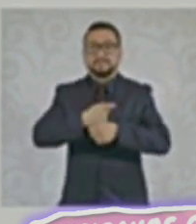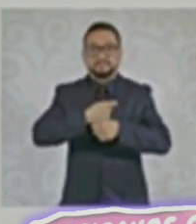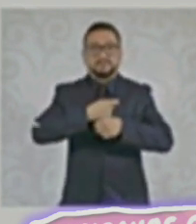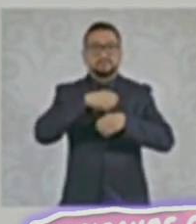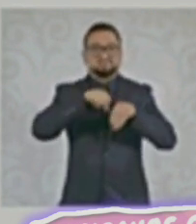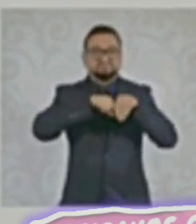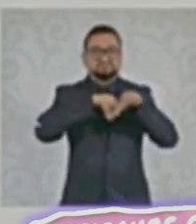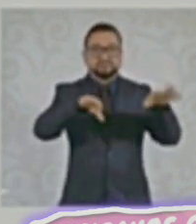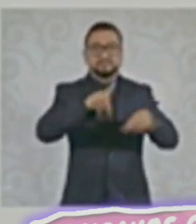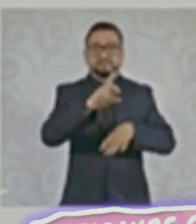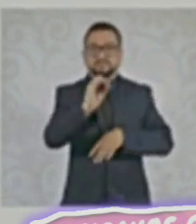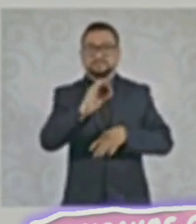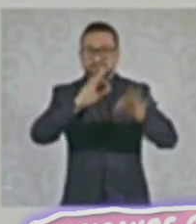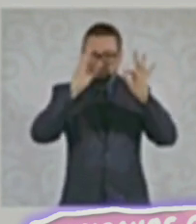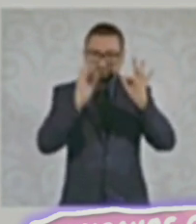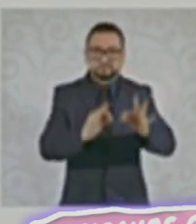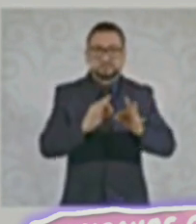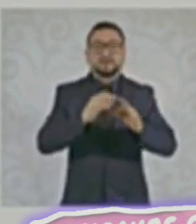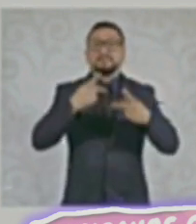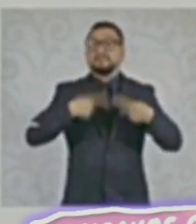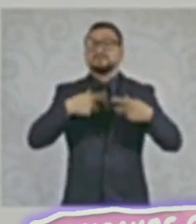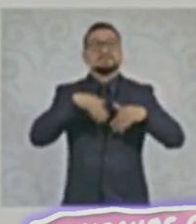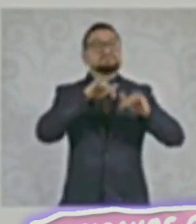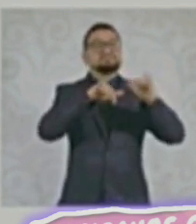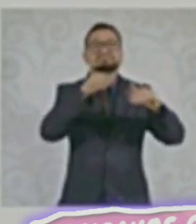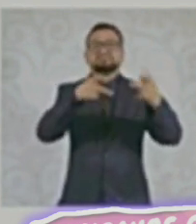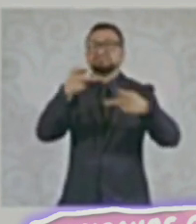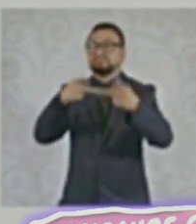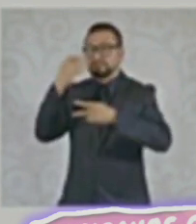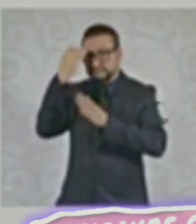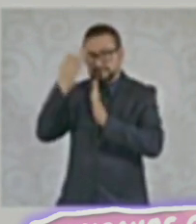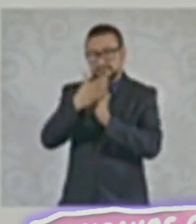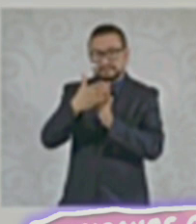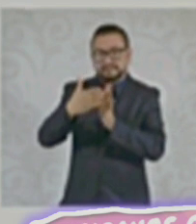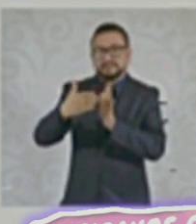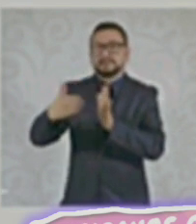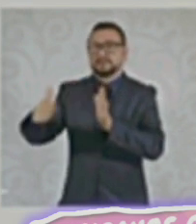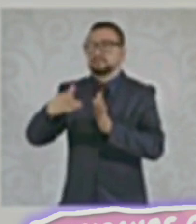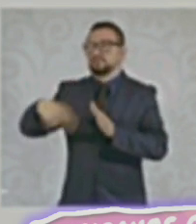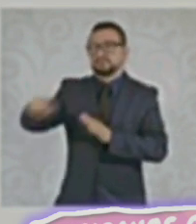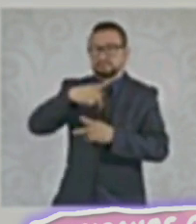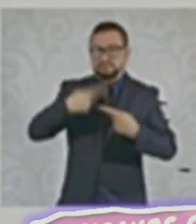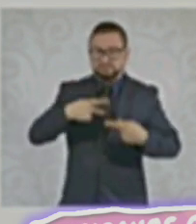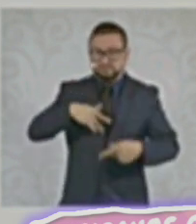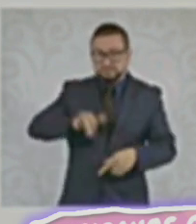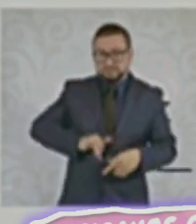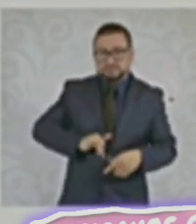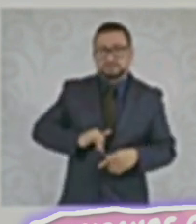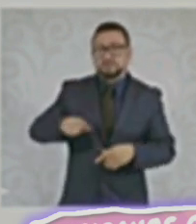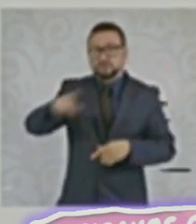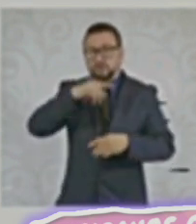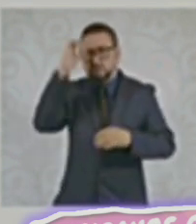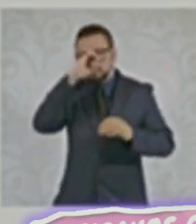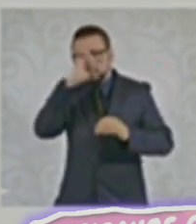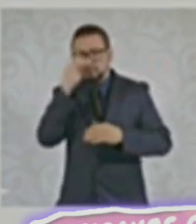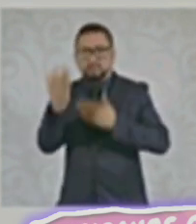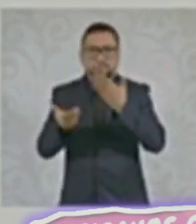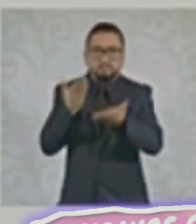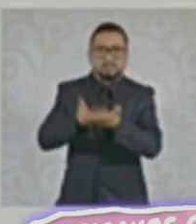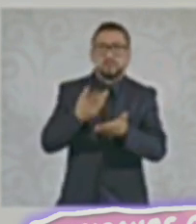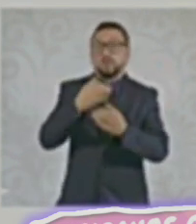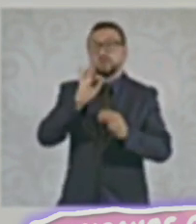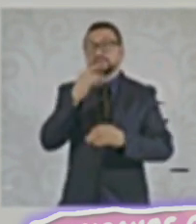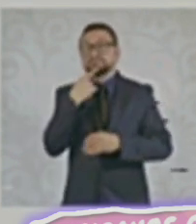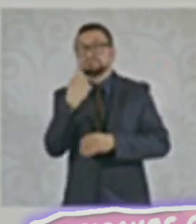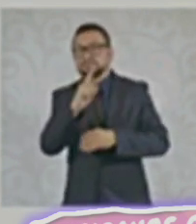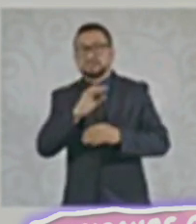Diario Oficial de manera tal que hay una consulta pública, se les da mucho tiempo a todos los interesados para dar sus opiniones o sus